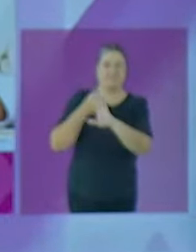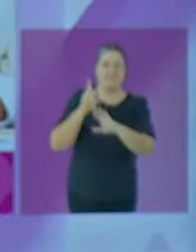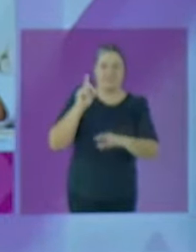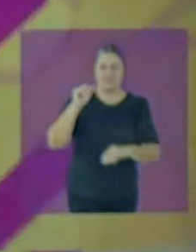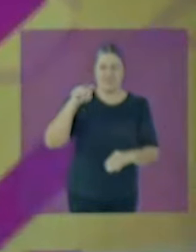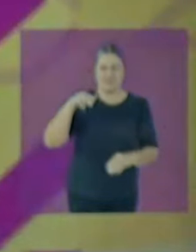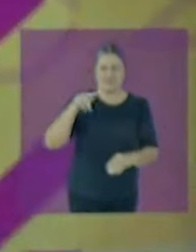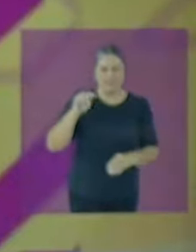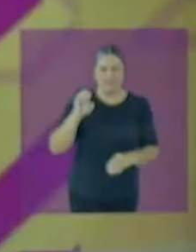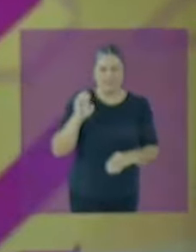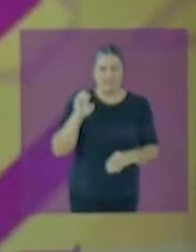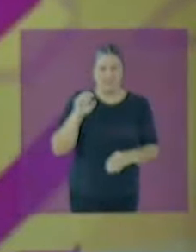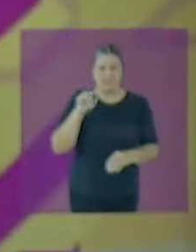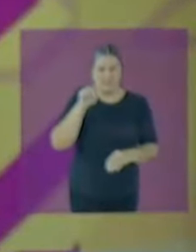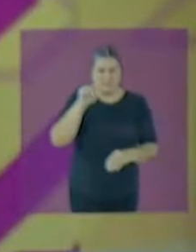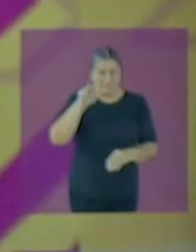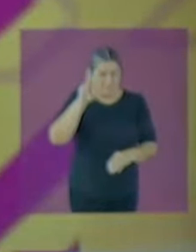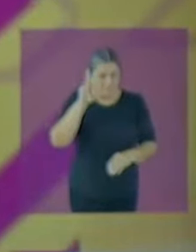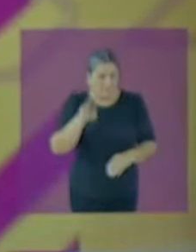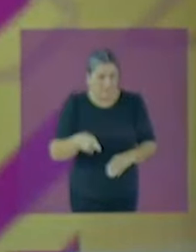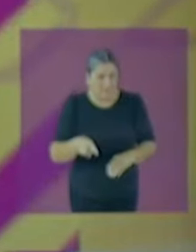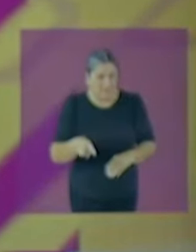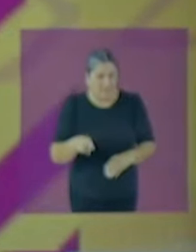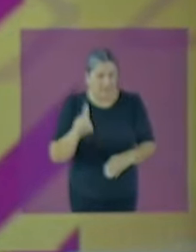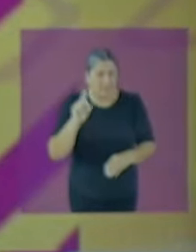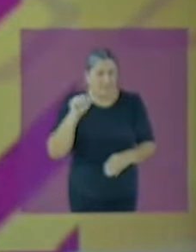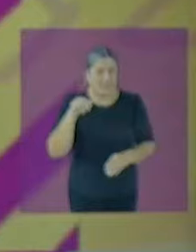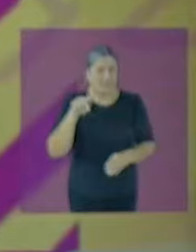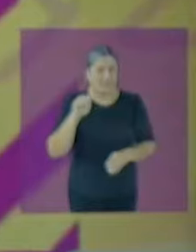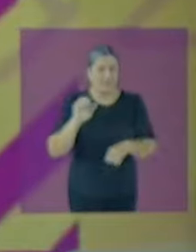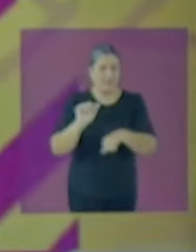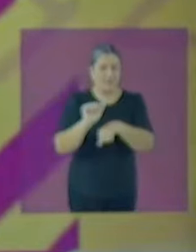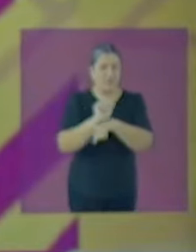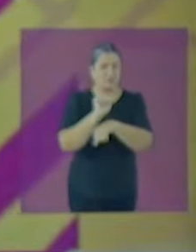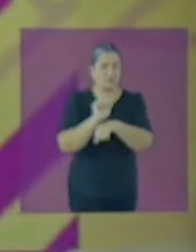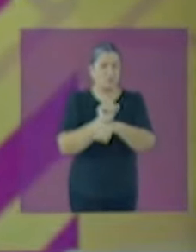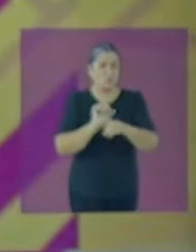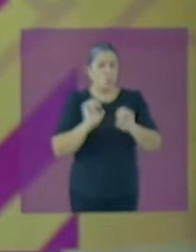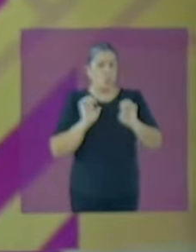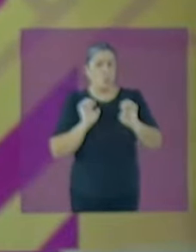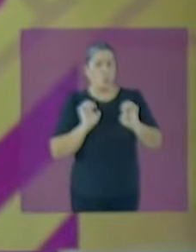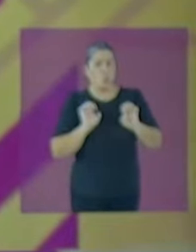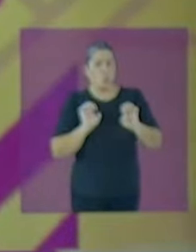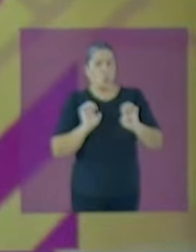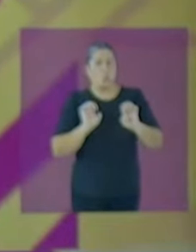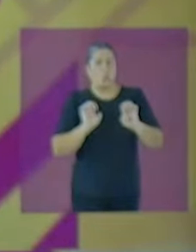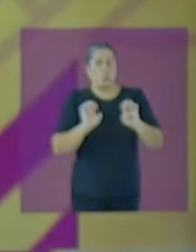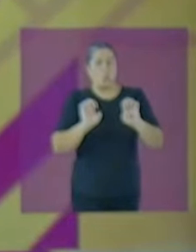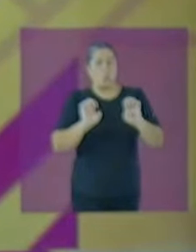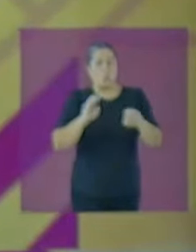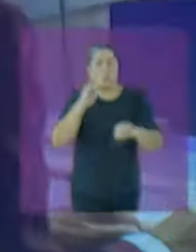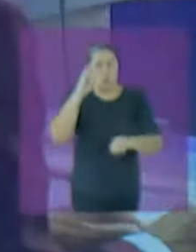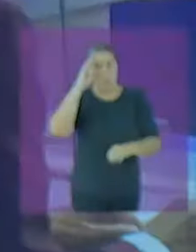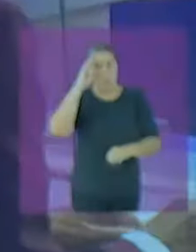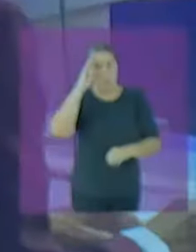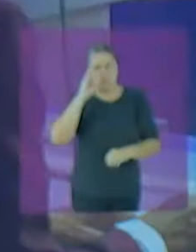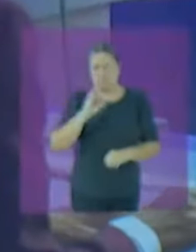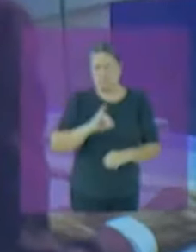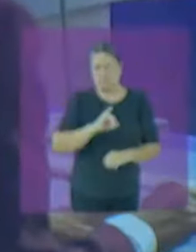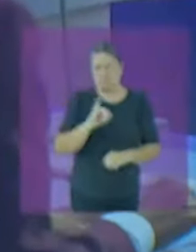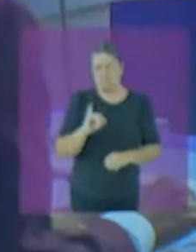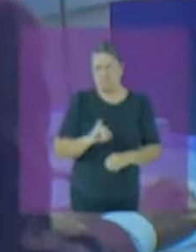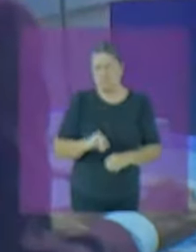y con los municipios. Un segundo punto muy importante tiene que ver con la Procuración de Justicia. ¿Cómo logramos